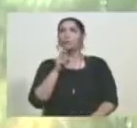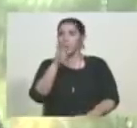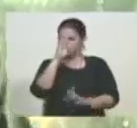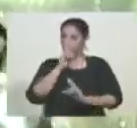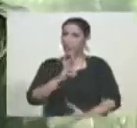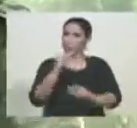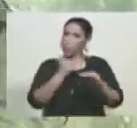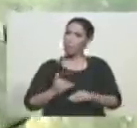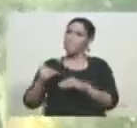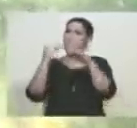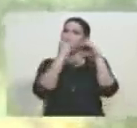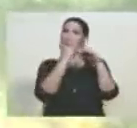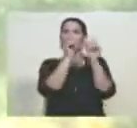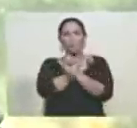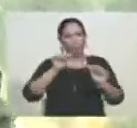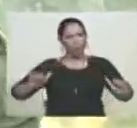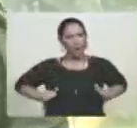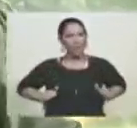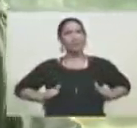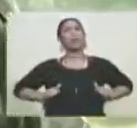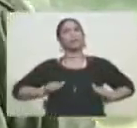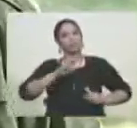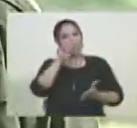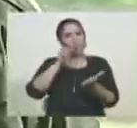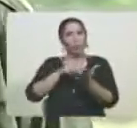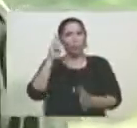merezco. Esa es la Fuerza Armada que queremos.